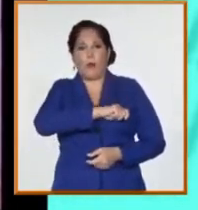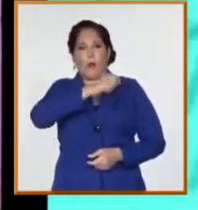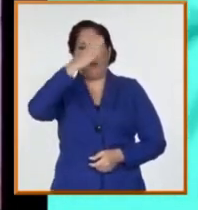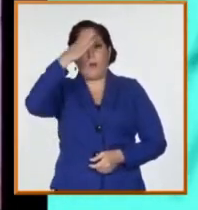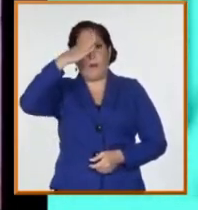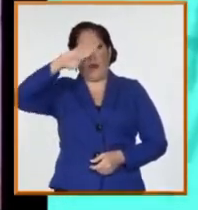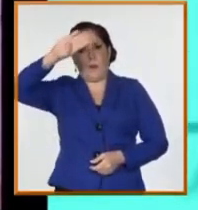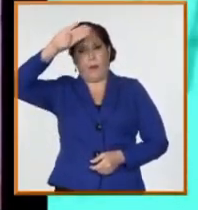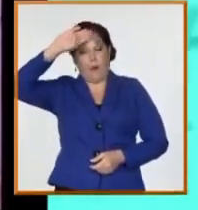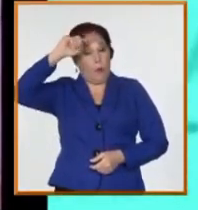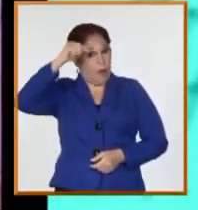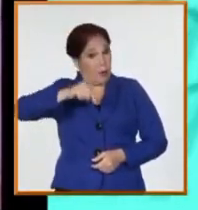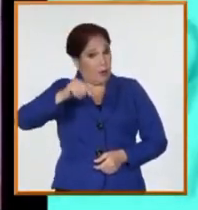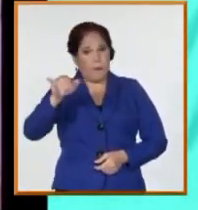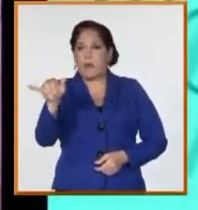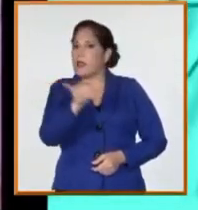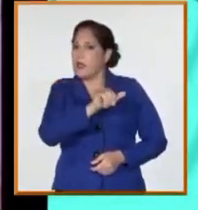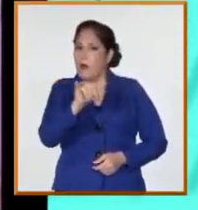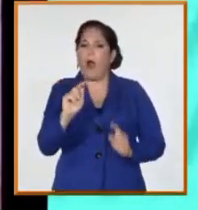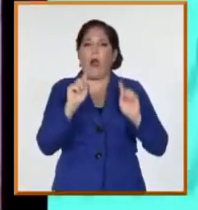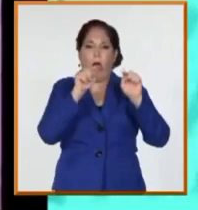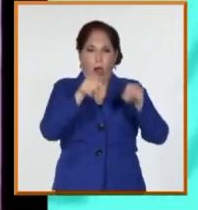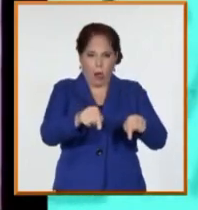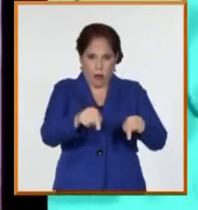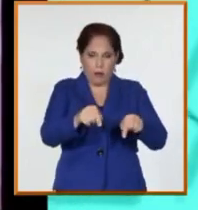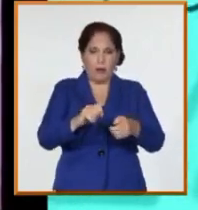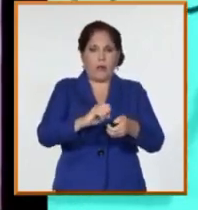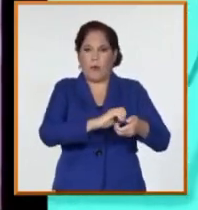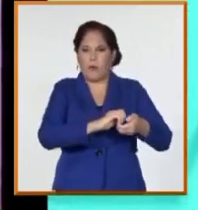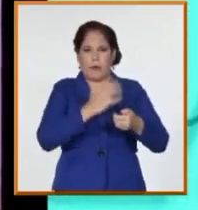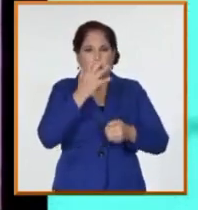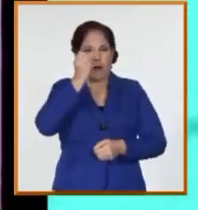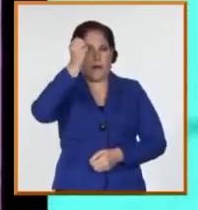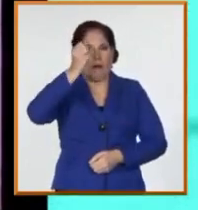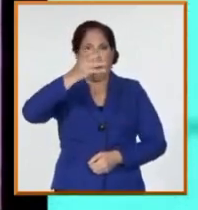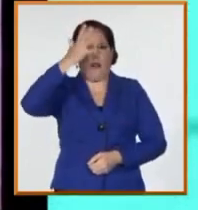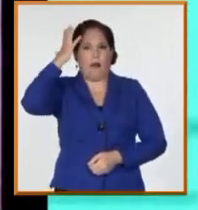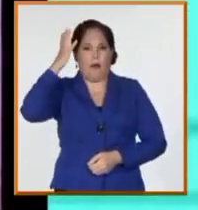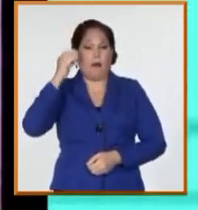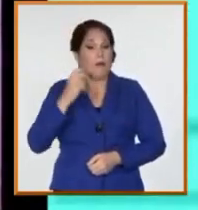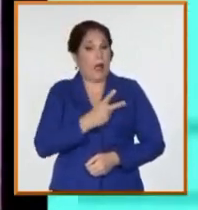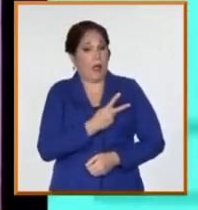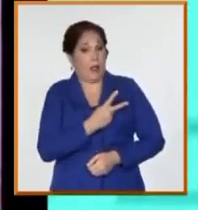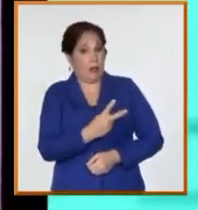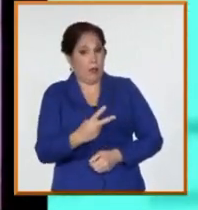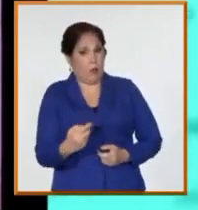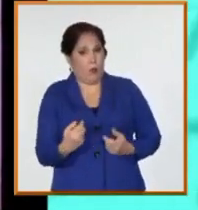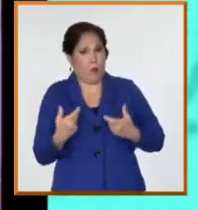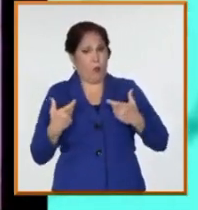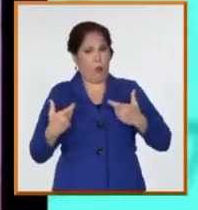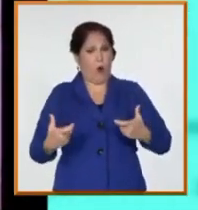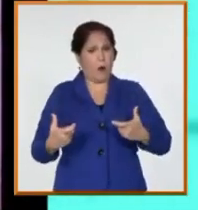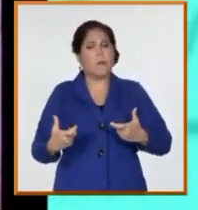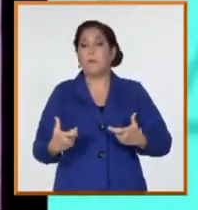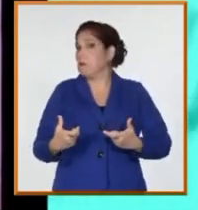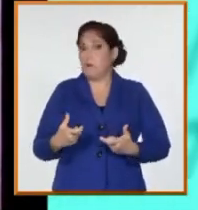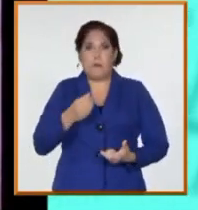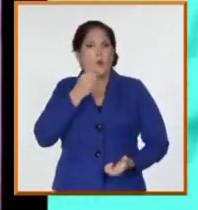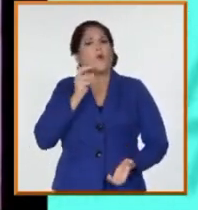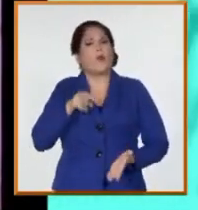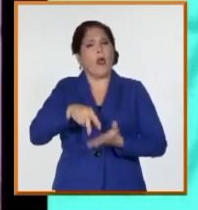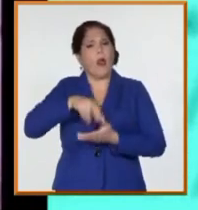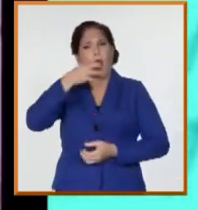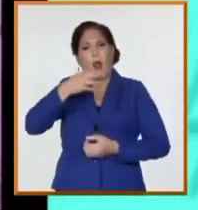Que obviamente también está presente en el compañero Díaz canel que que no pensó dos veces parece para